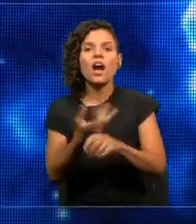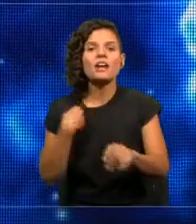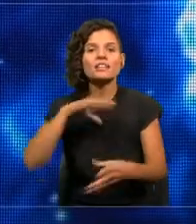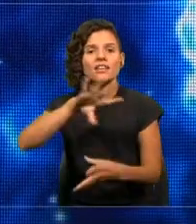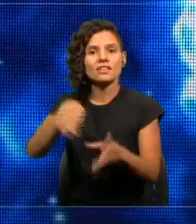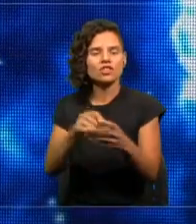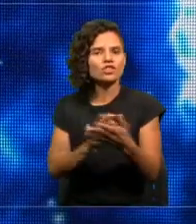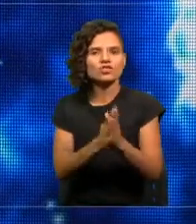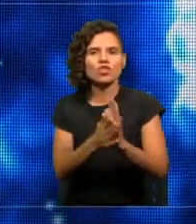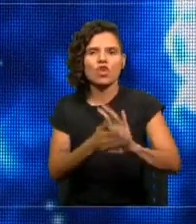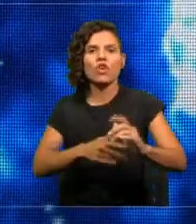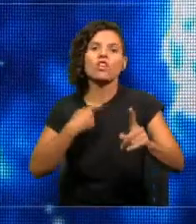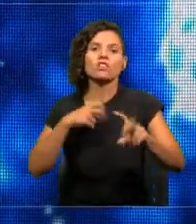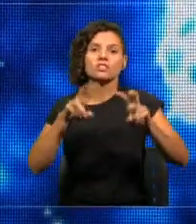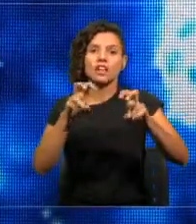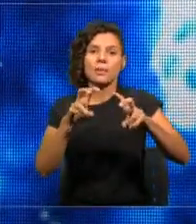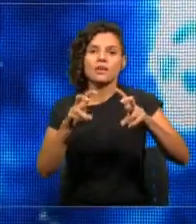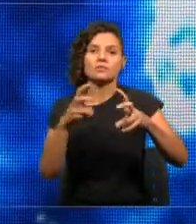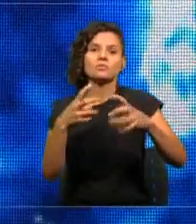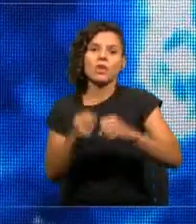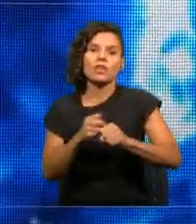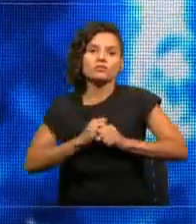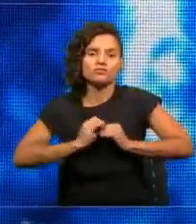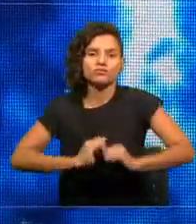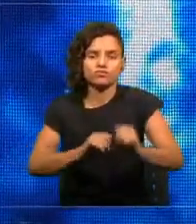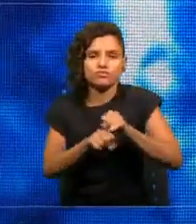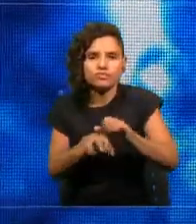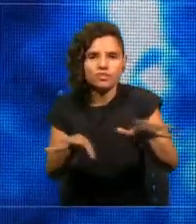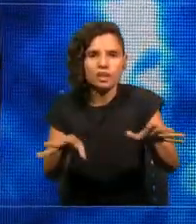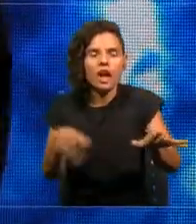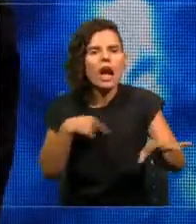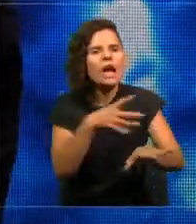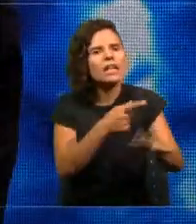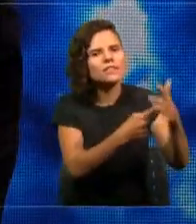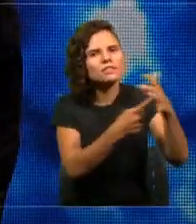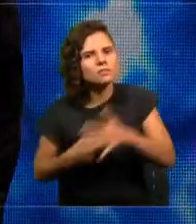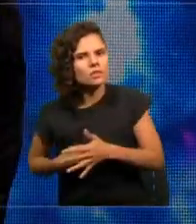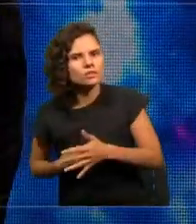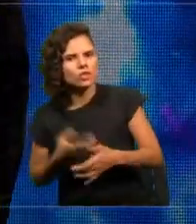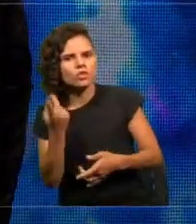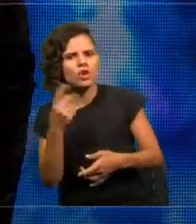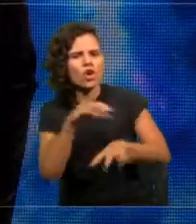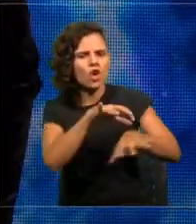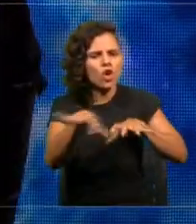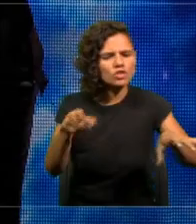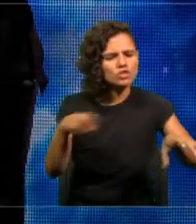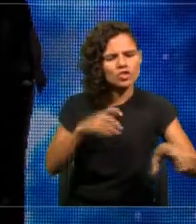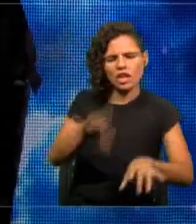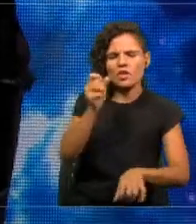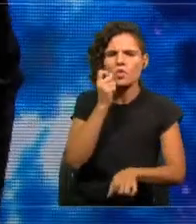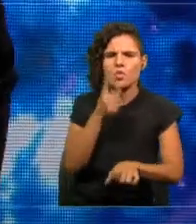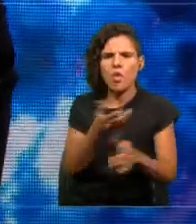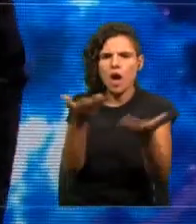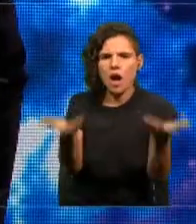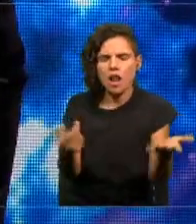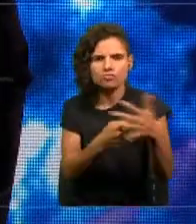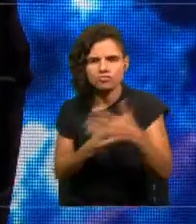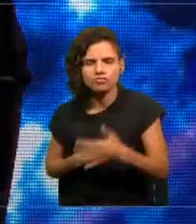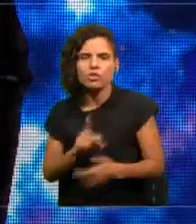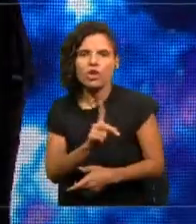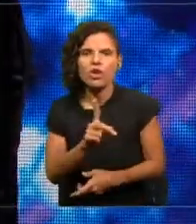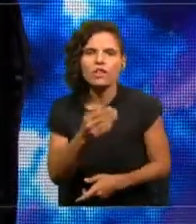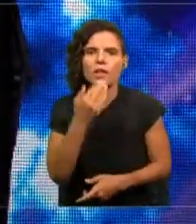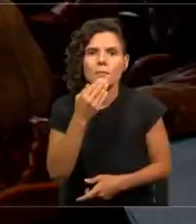en la discriminación no es solamente de elegir un producto u otro eso podría no sólo vulnerar la privacidad